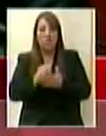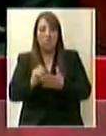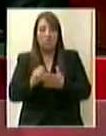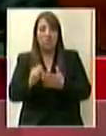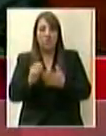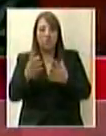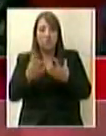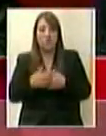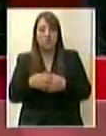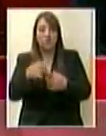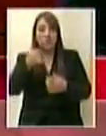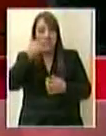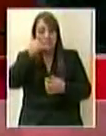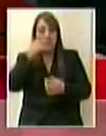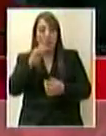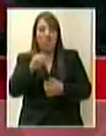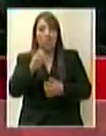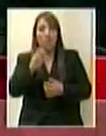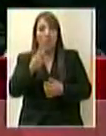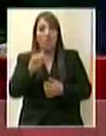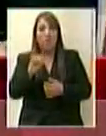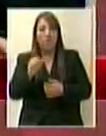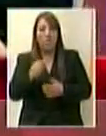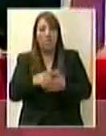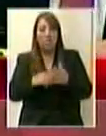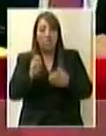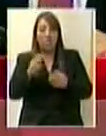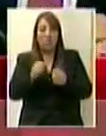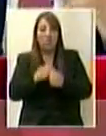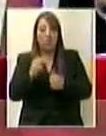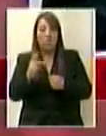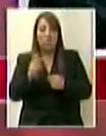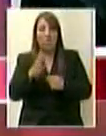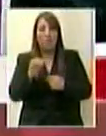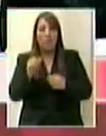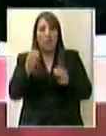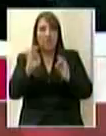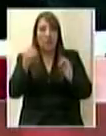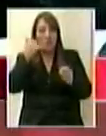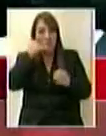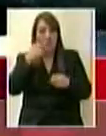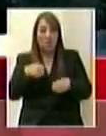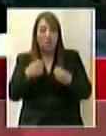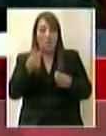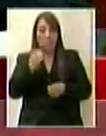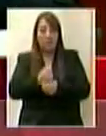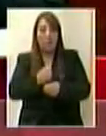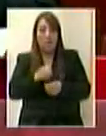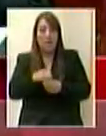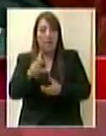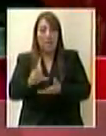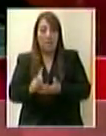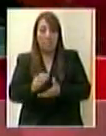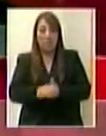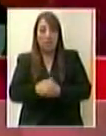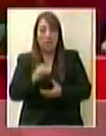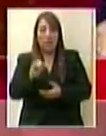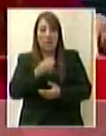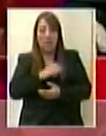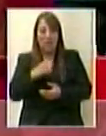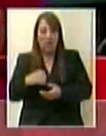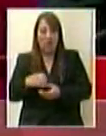concesión de las empresas telefónicas móviles respecto de las dos bandas celulares otorgadas para operar en Lima metropolitana y